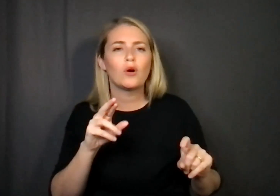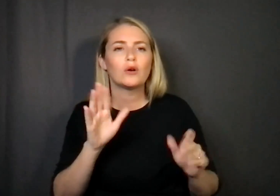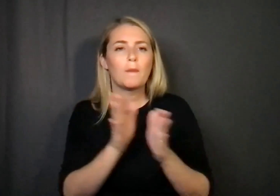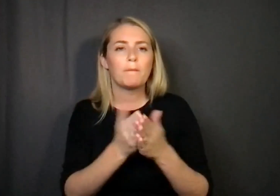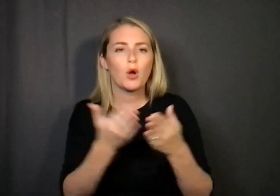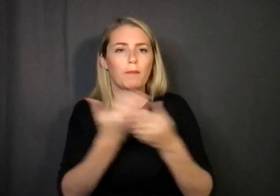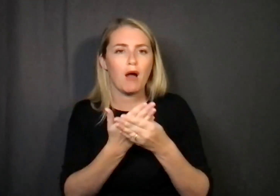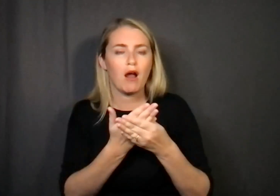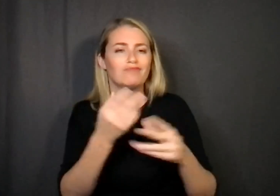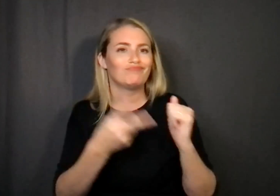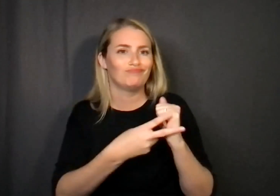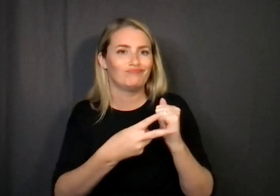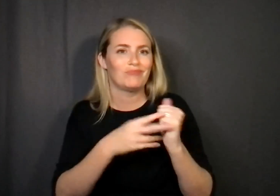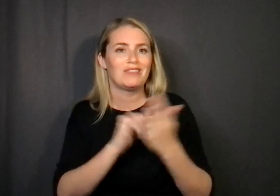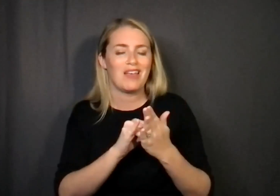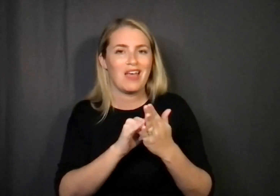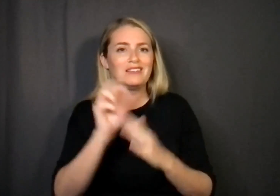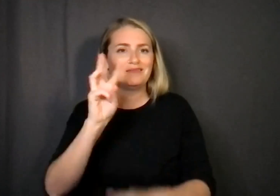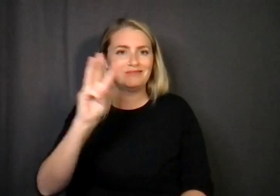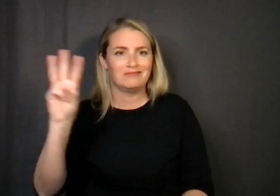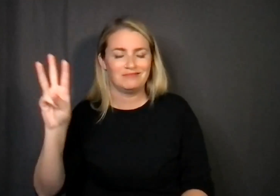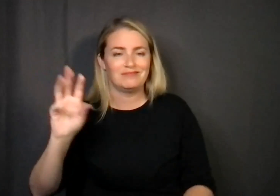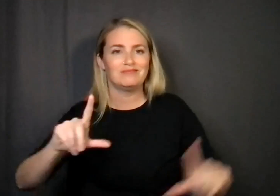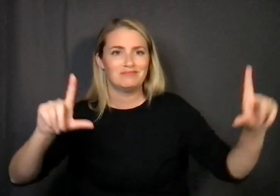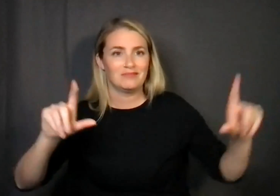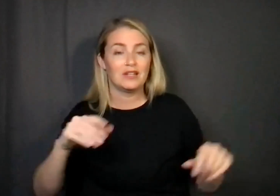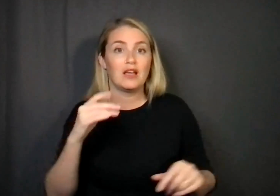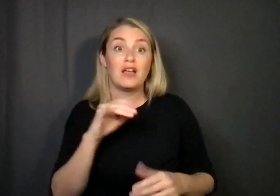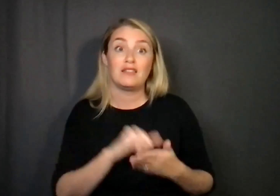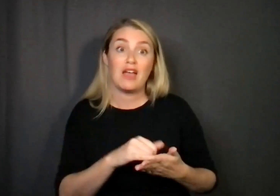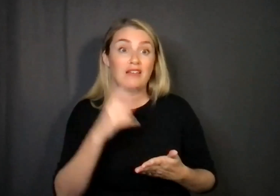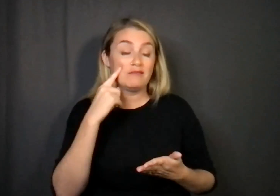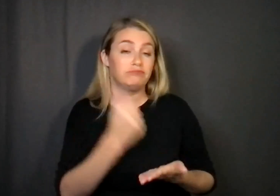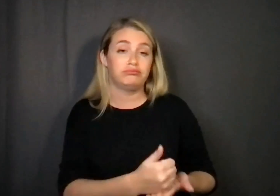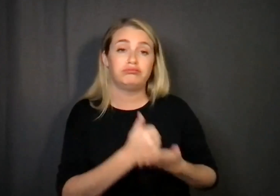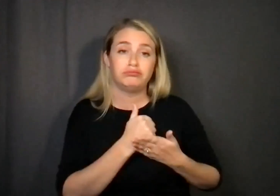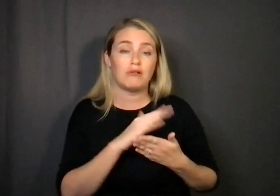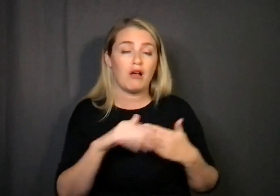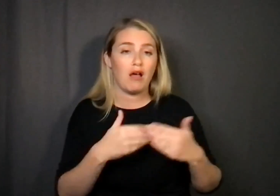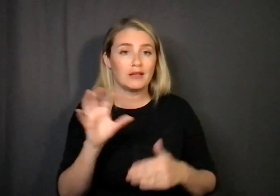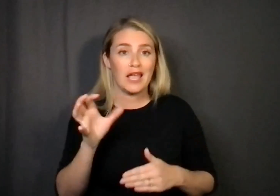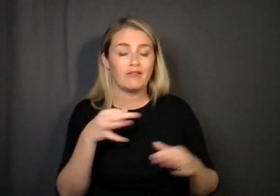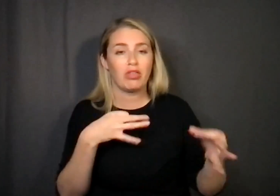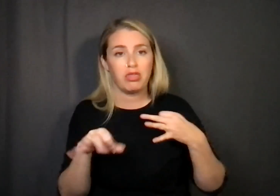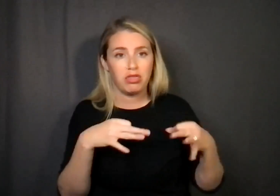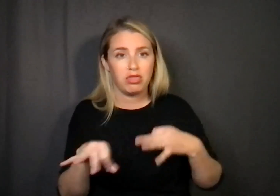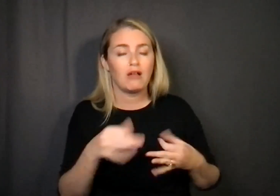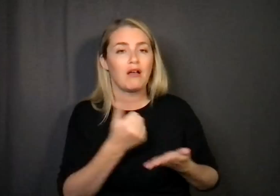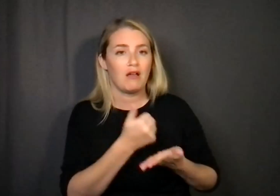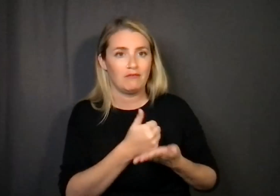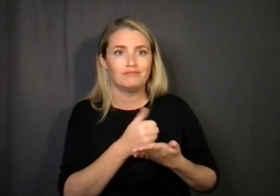antes de que termine la sesión, en caso de que surgieran más preguntas a partir de esto, por favor les invito a que lo